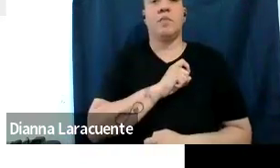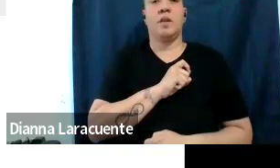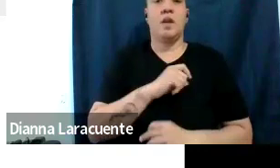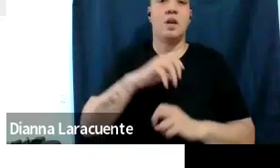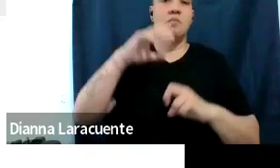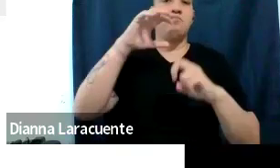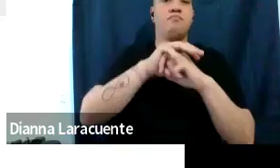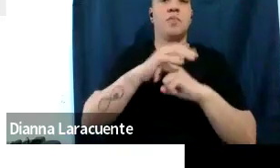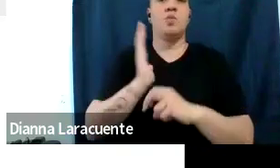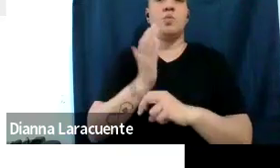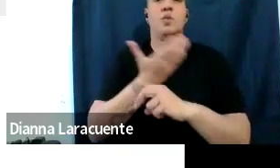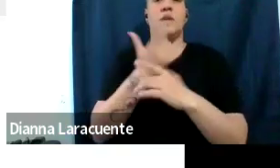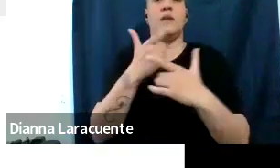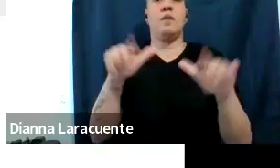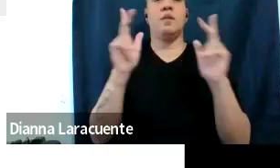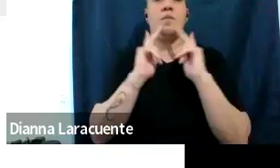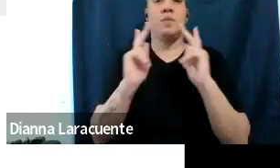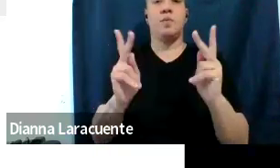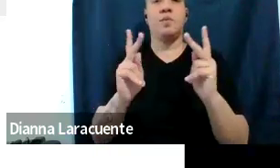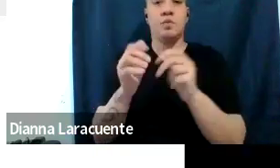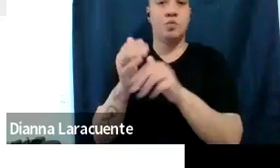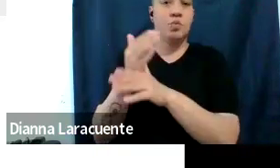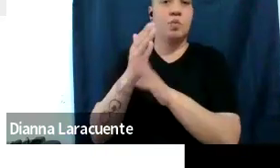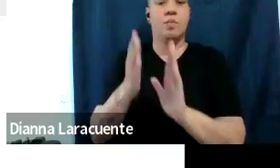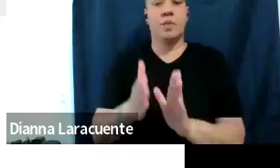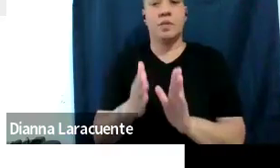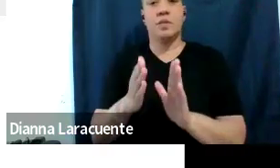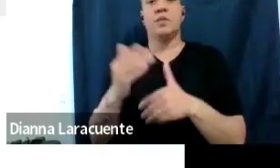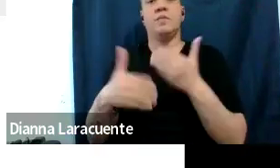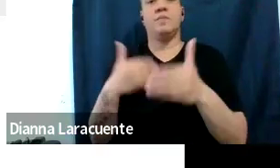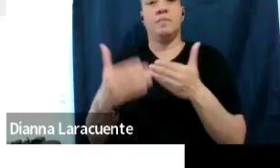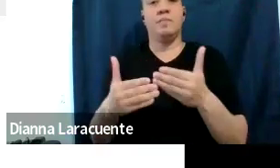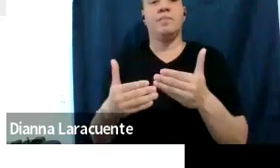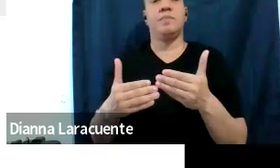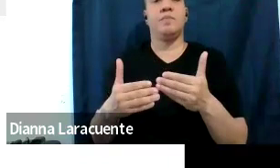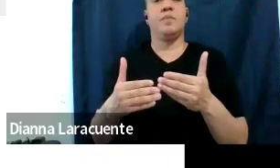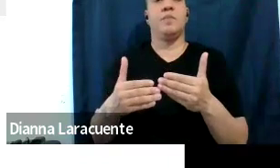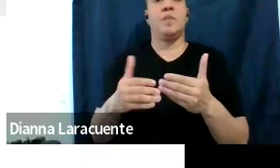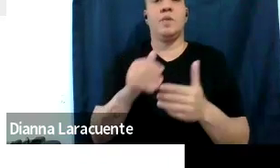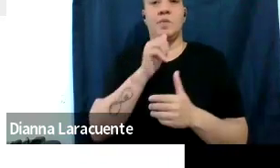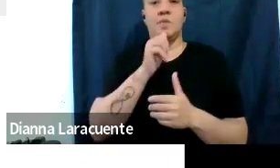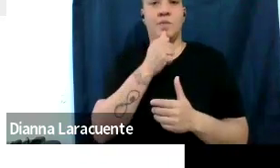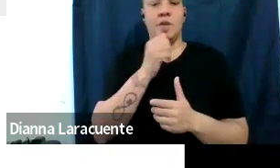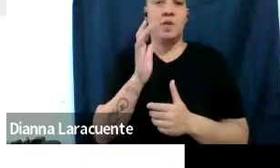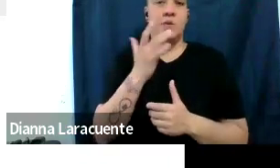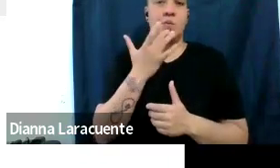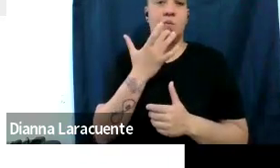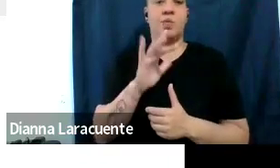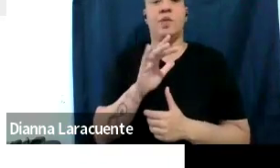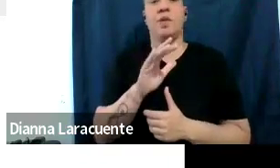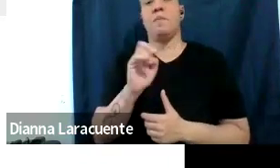de nuestras libertades públicas y sus compañeros en el proceso sufrirían la suerte de Evaristo Ochoa